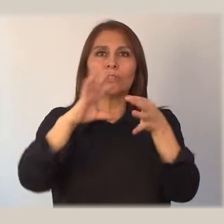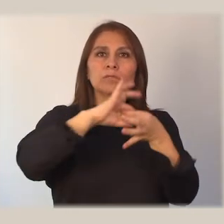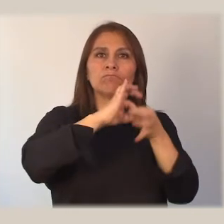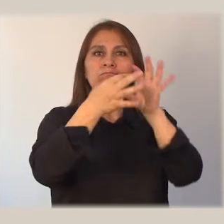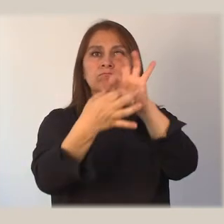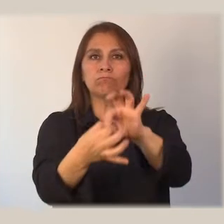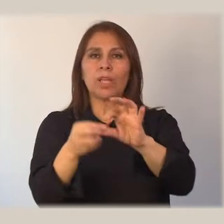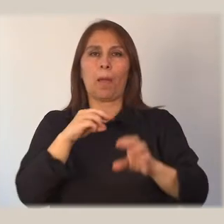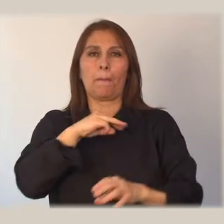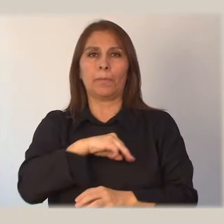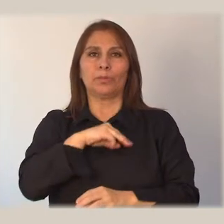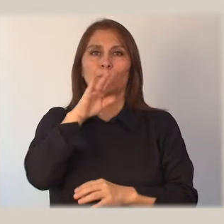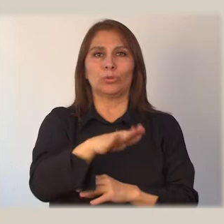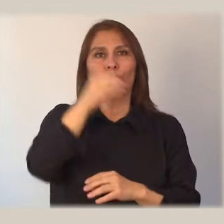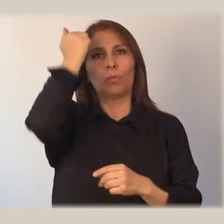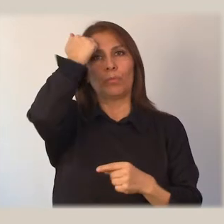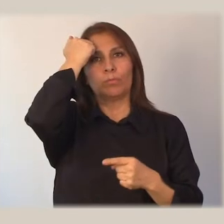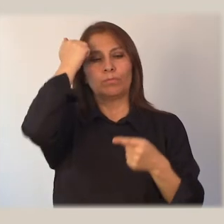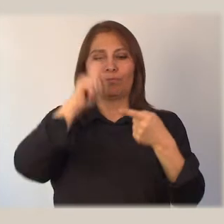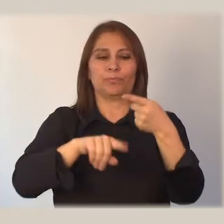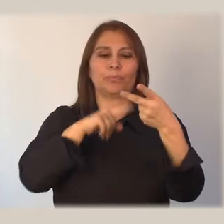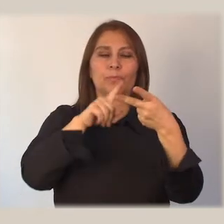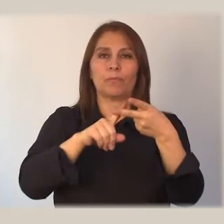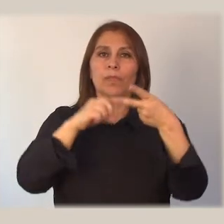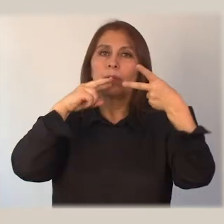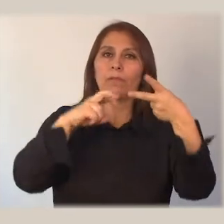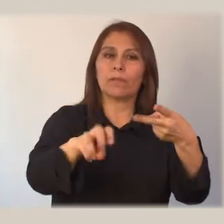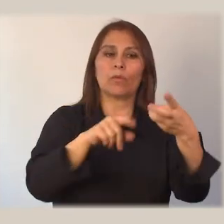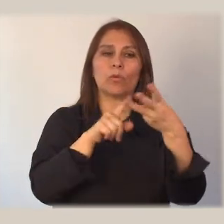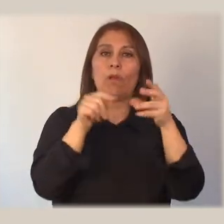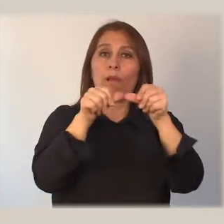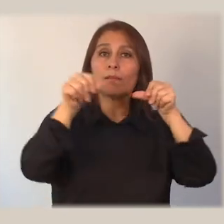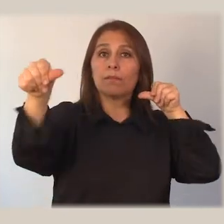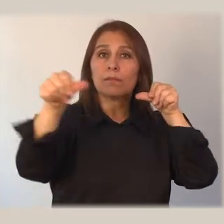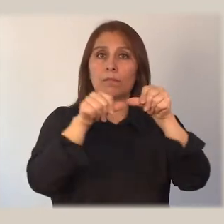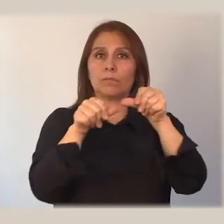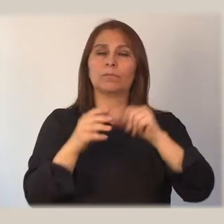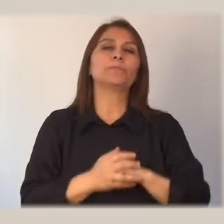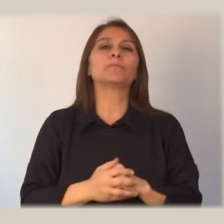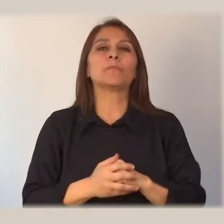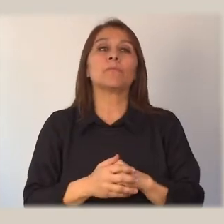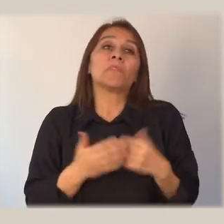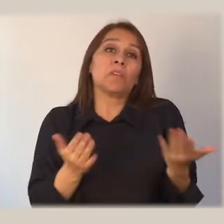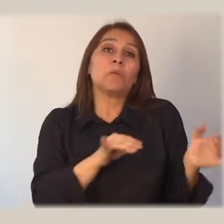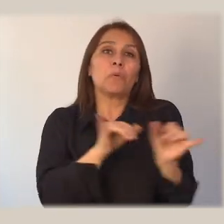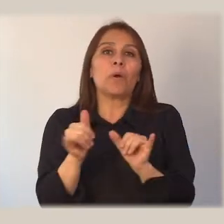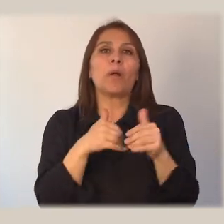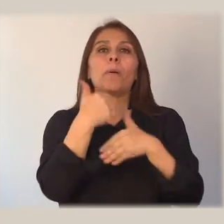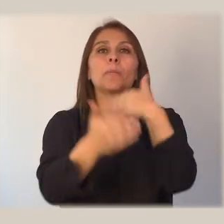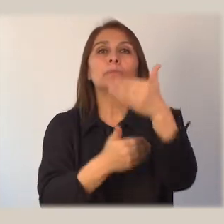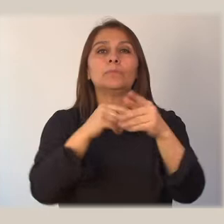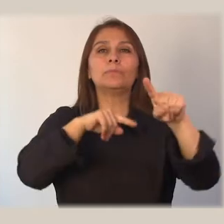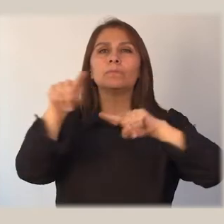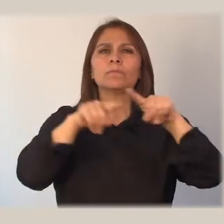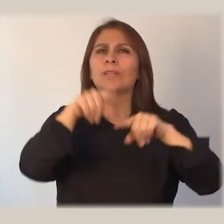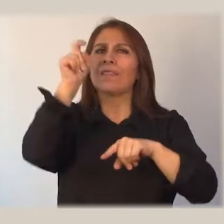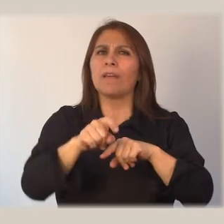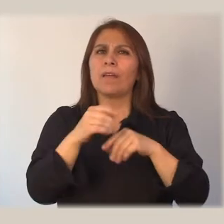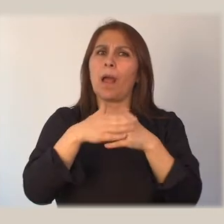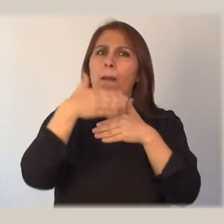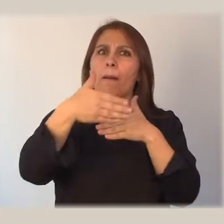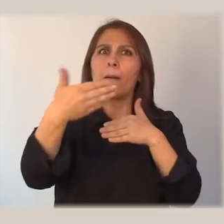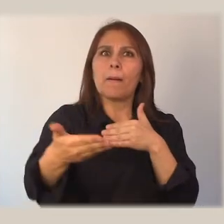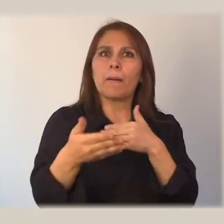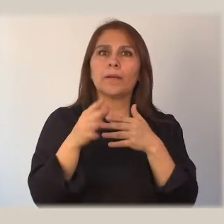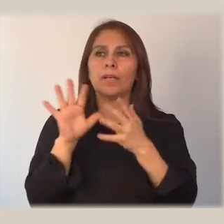de docencia investigación y extensión asimismo en procesos administrativos es necesario avanzar en la sistematización